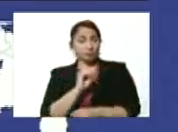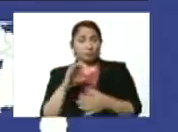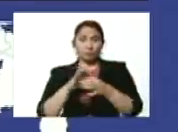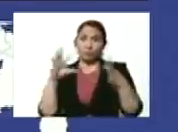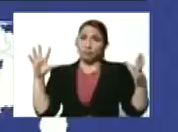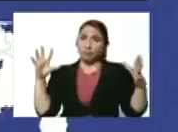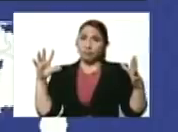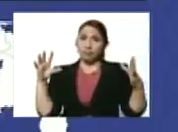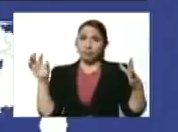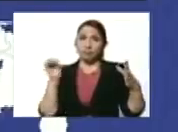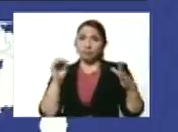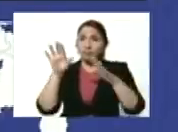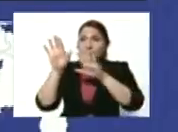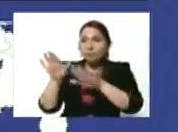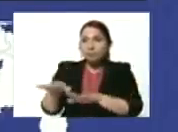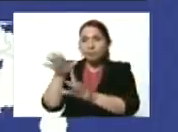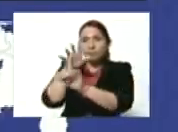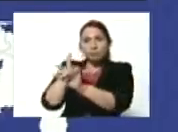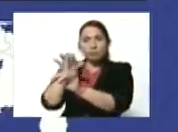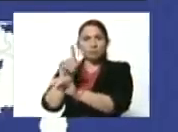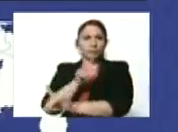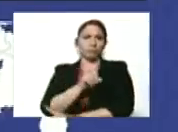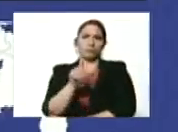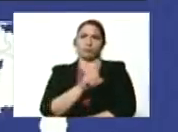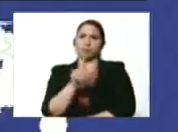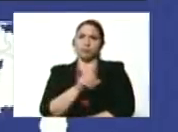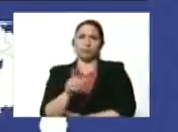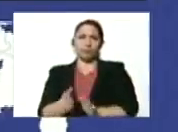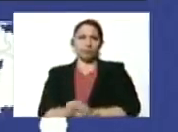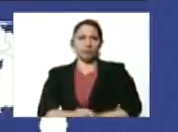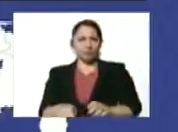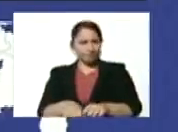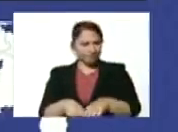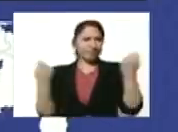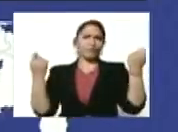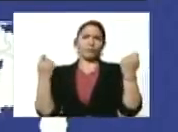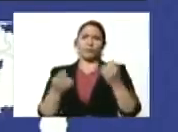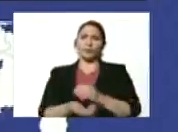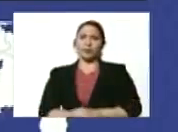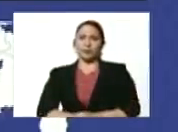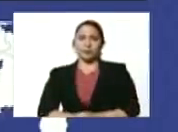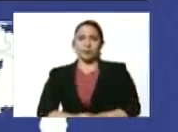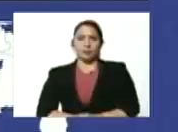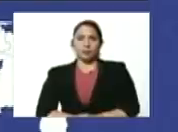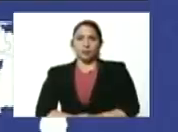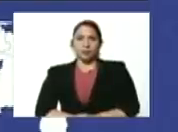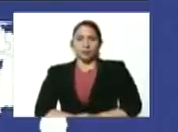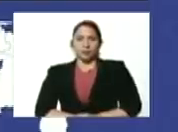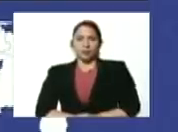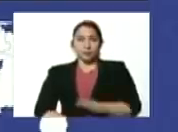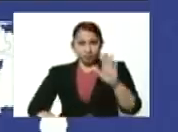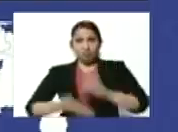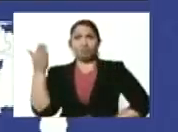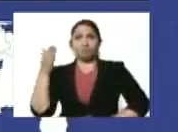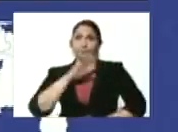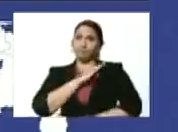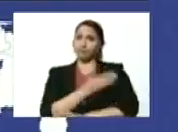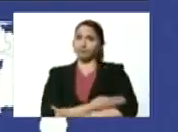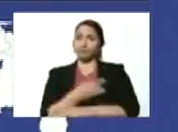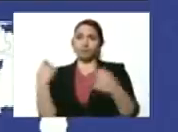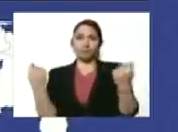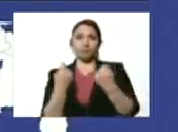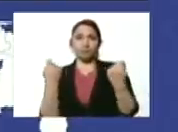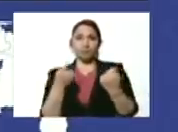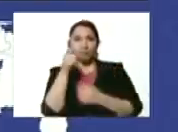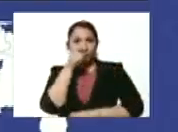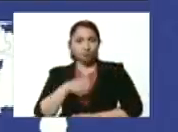de aduladores, no romper esos anillos y salir al poder popular, al pueblo